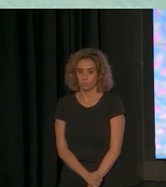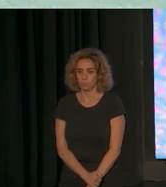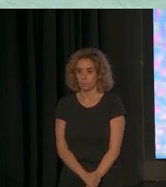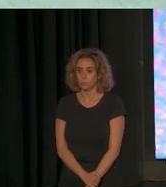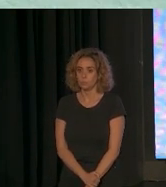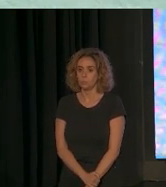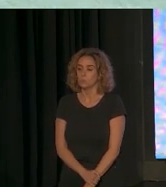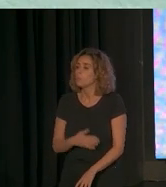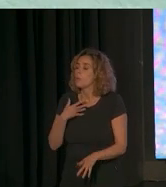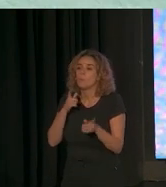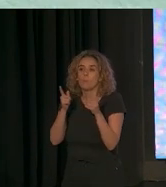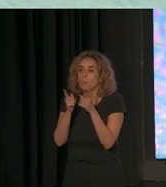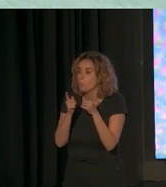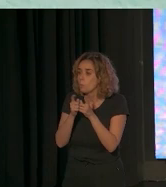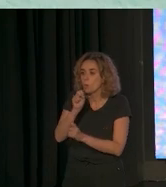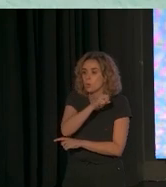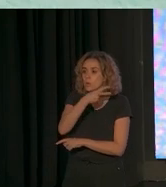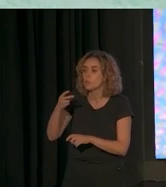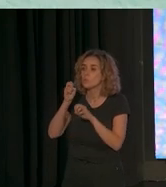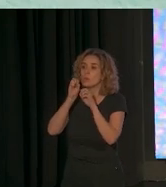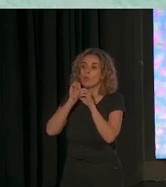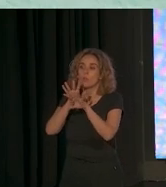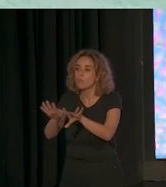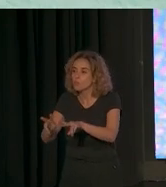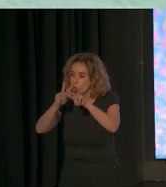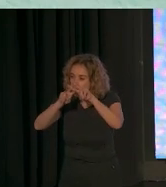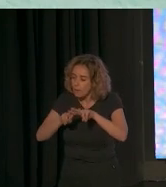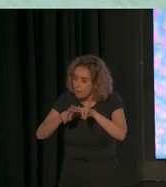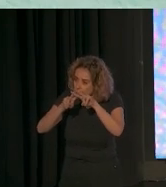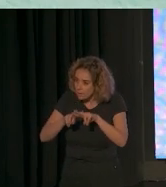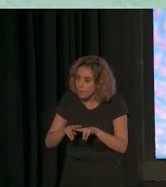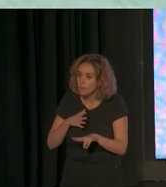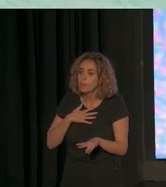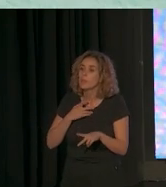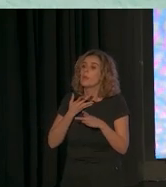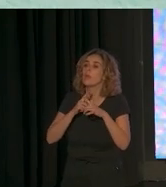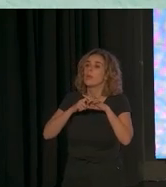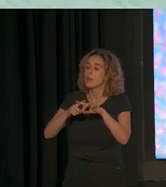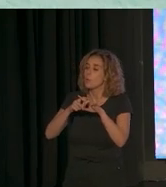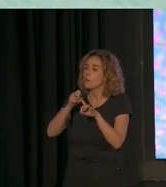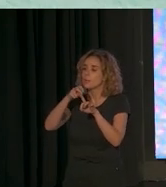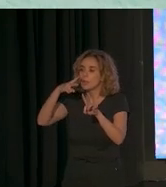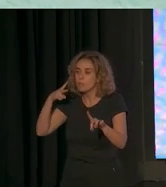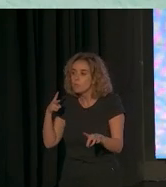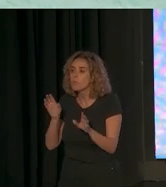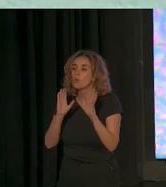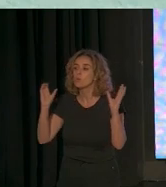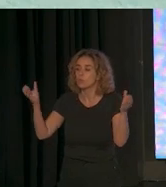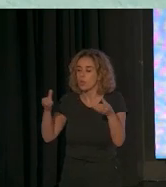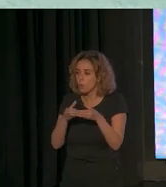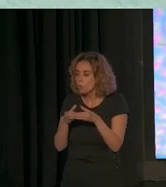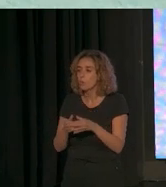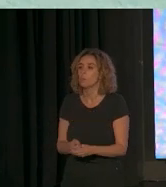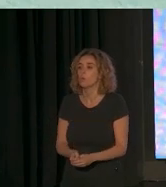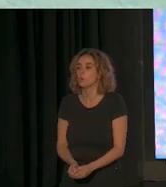Y muy brevemente, resultados de difusión de investigación que hemos tenido la oportunidad de compartir en foros, en comunidades. Nos parece